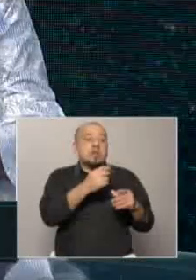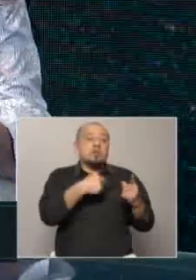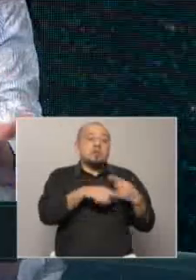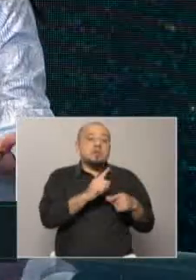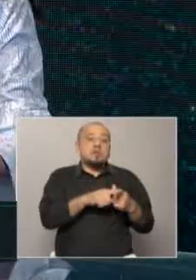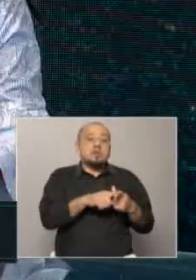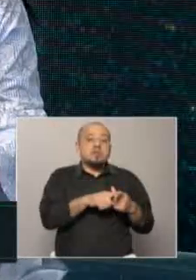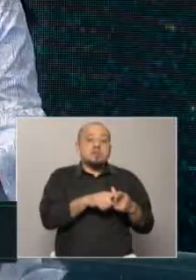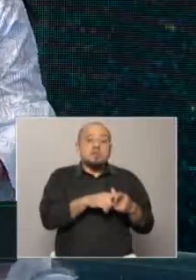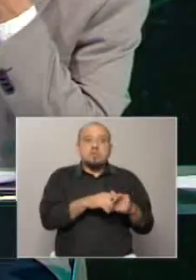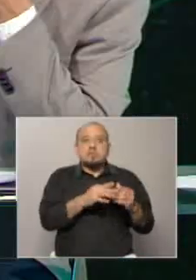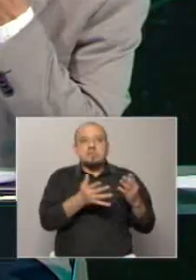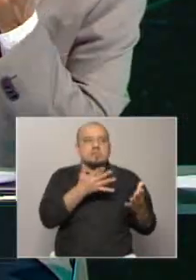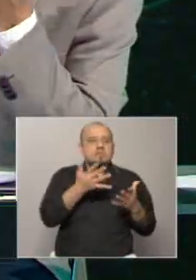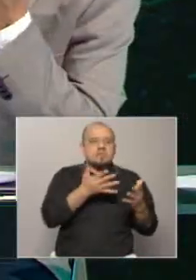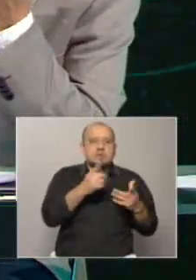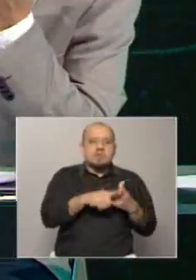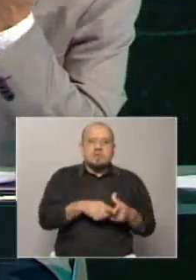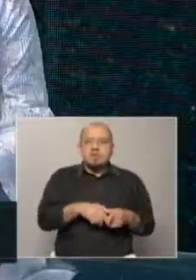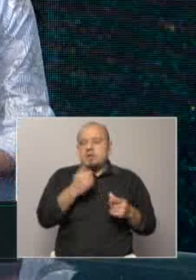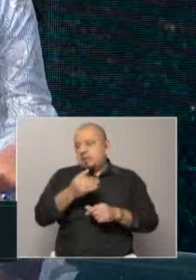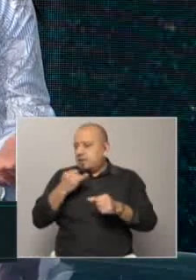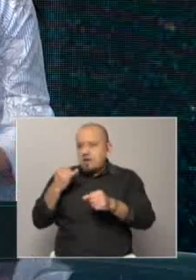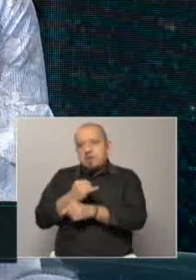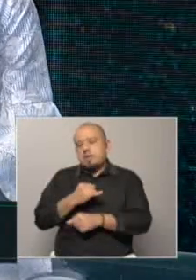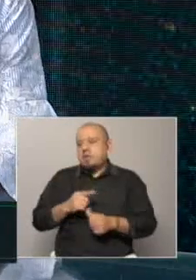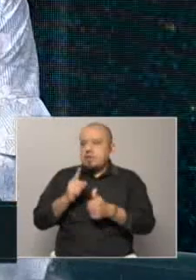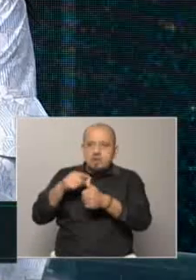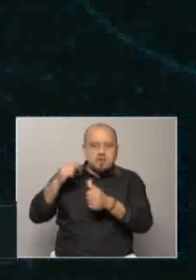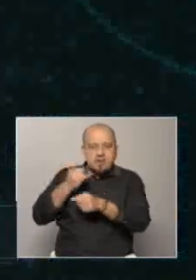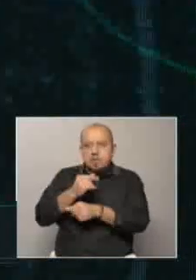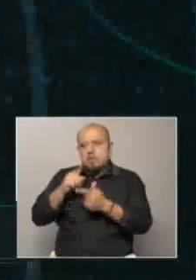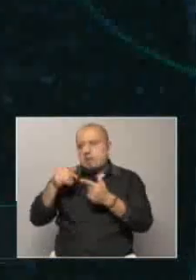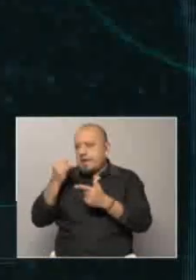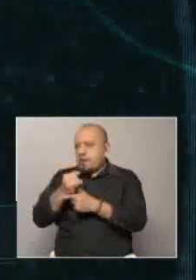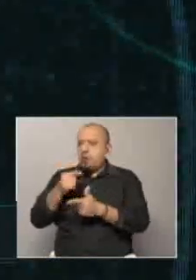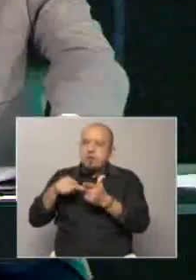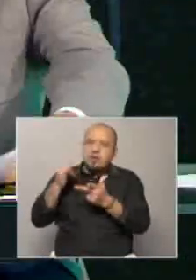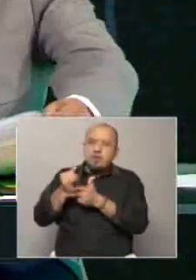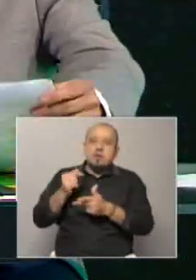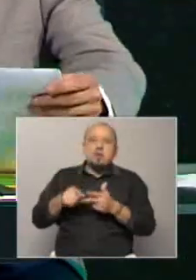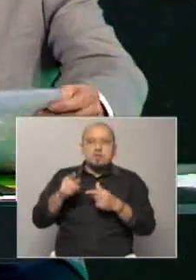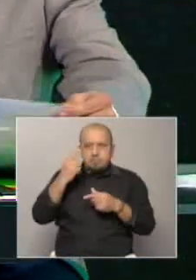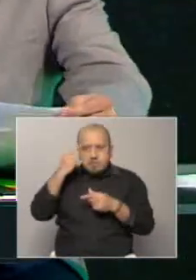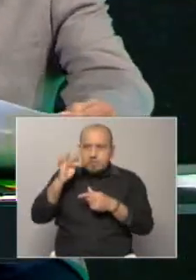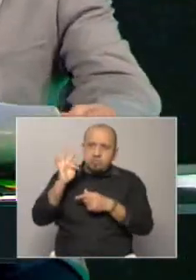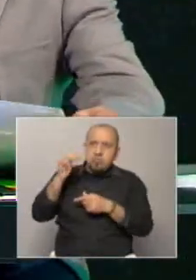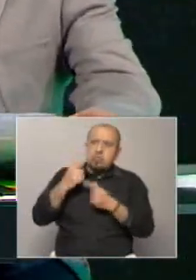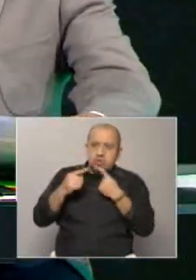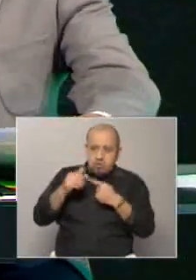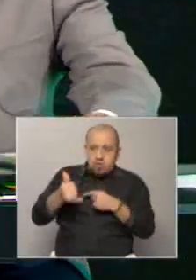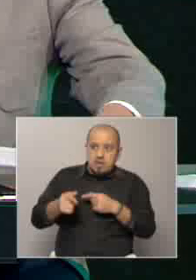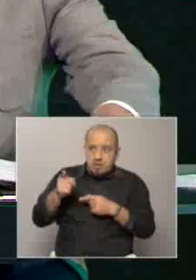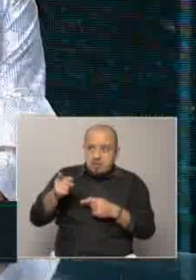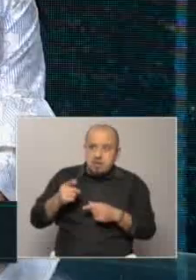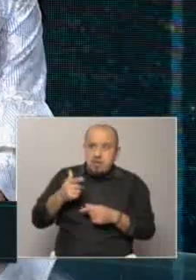alianzas, claro. Una visionaria, igual, no le pegó una, Verónica. No le pegó una. Claro, sé que yo que te gusta. ¿La ven con futuro político o creen que poco a poco